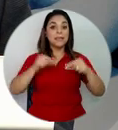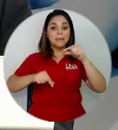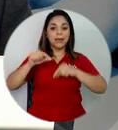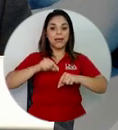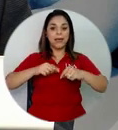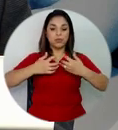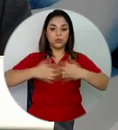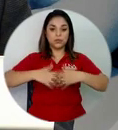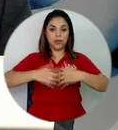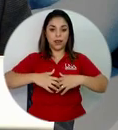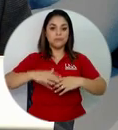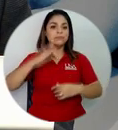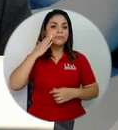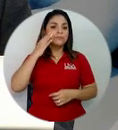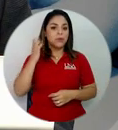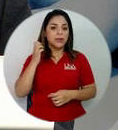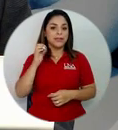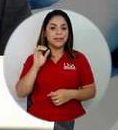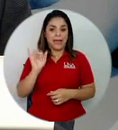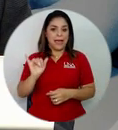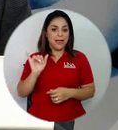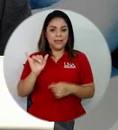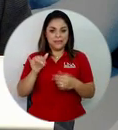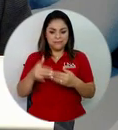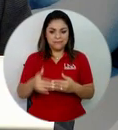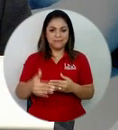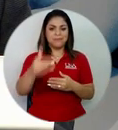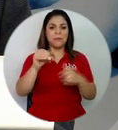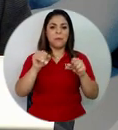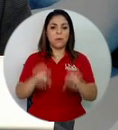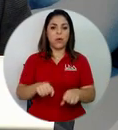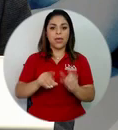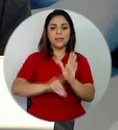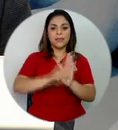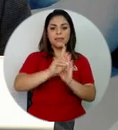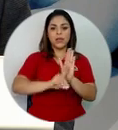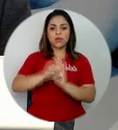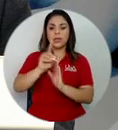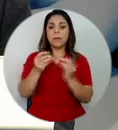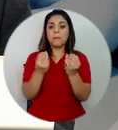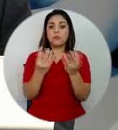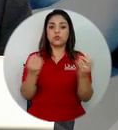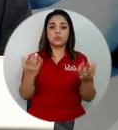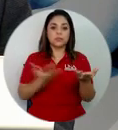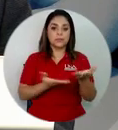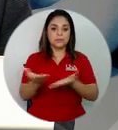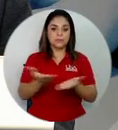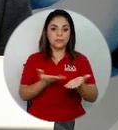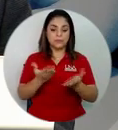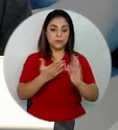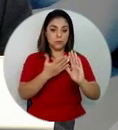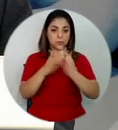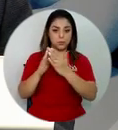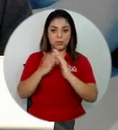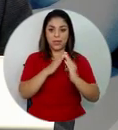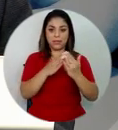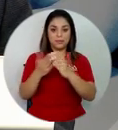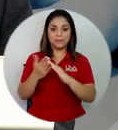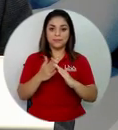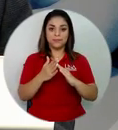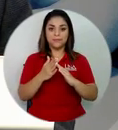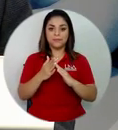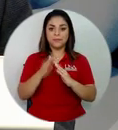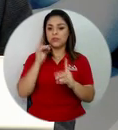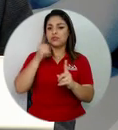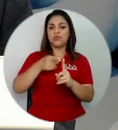¿verdad? Porque desde ahí se pueden desarrollar muchos servicios a la comunidad